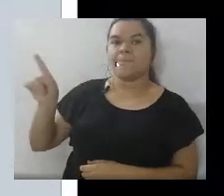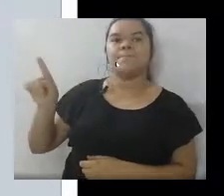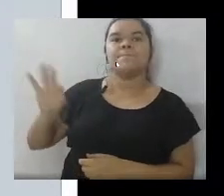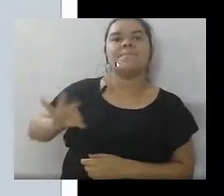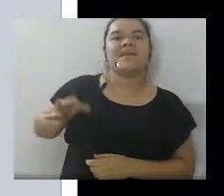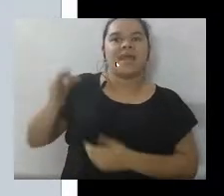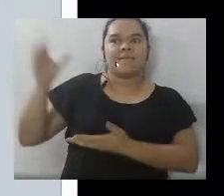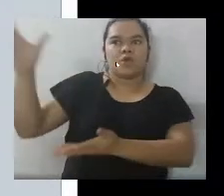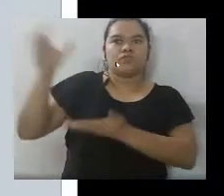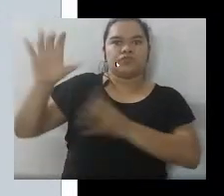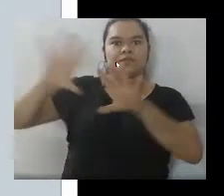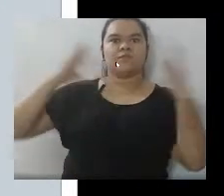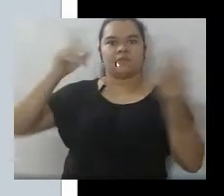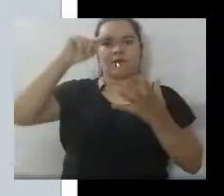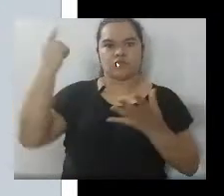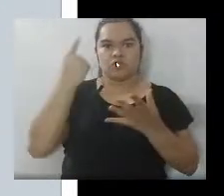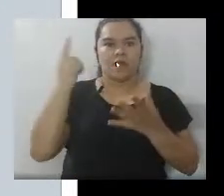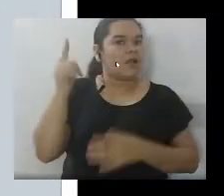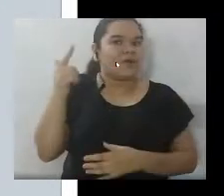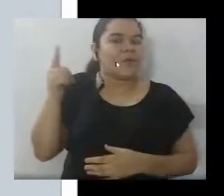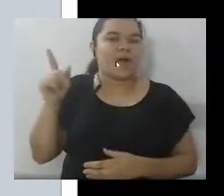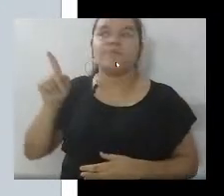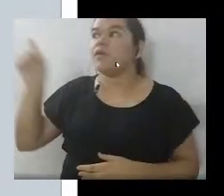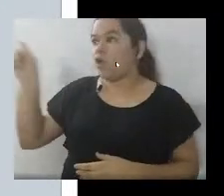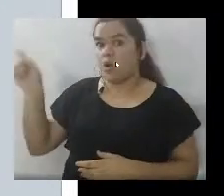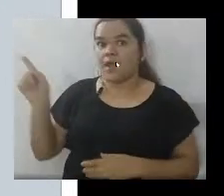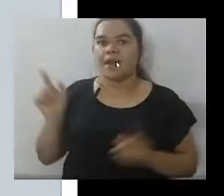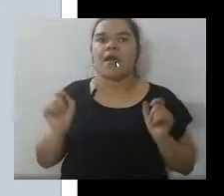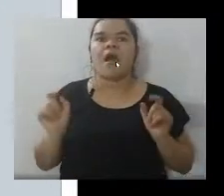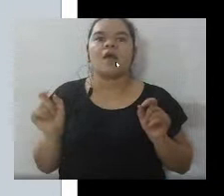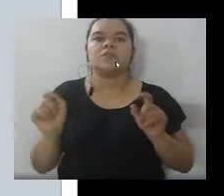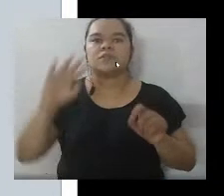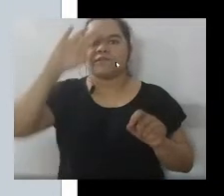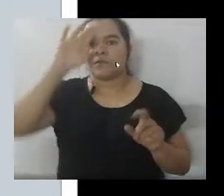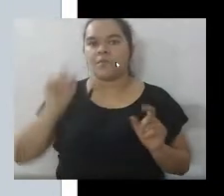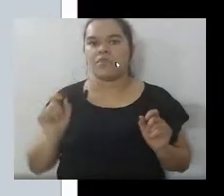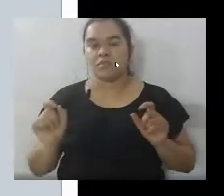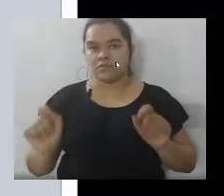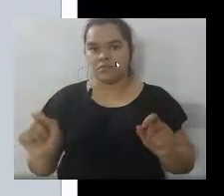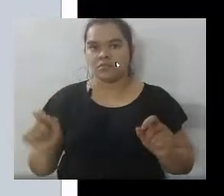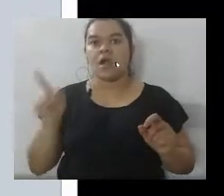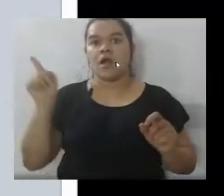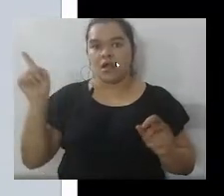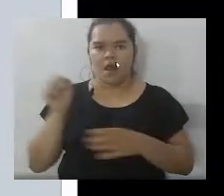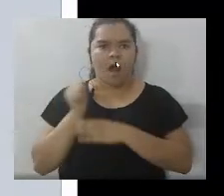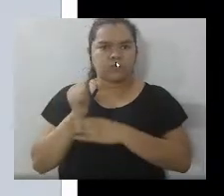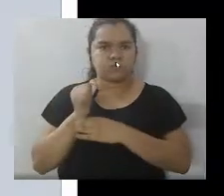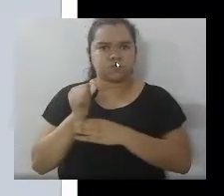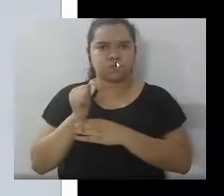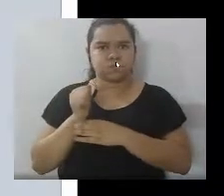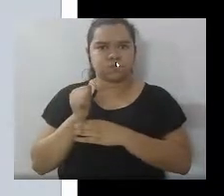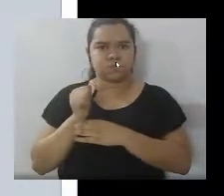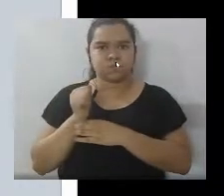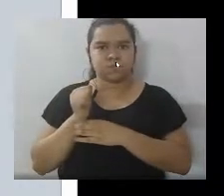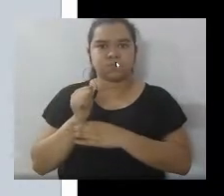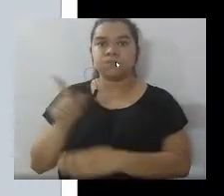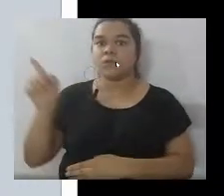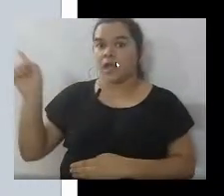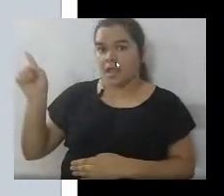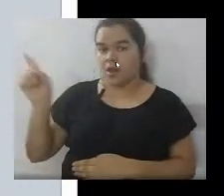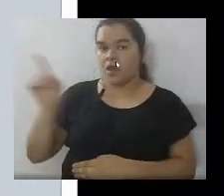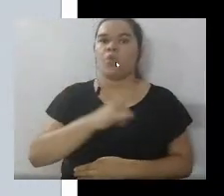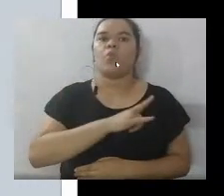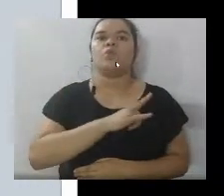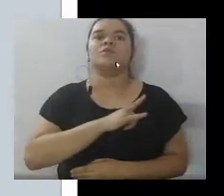Nobel, ha investigado acerca de cáncer, es bioquímico recibido en la Universidad Nacional de Córdoba, y hace investigación